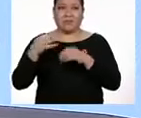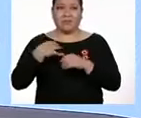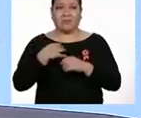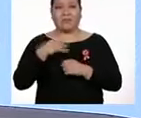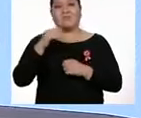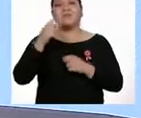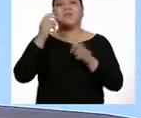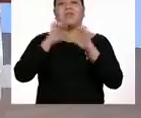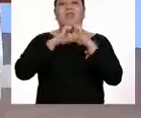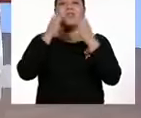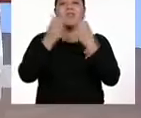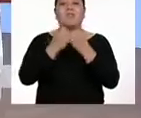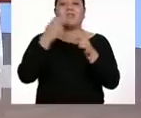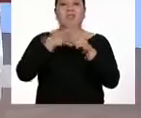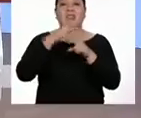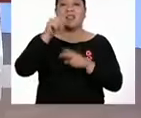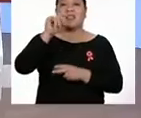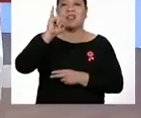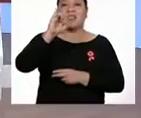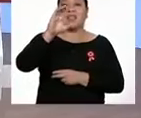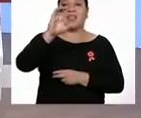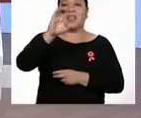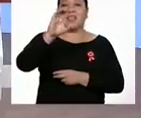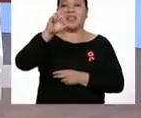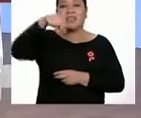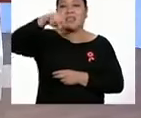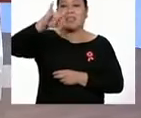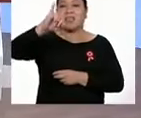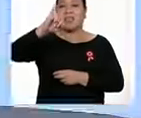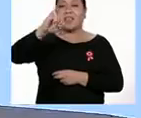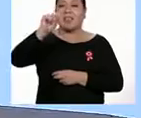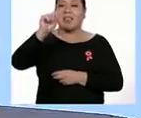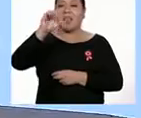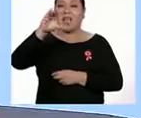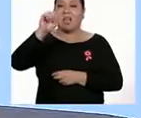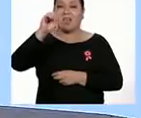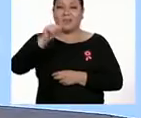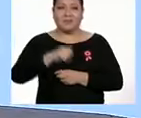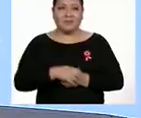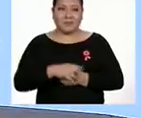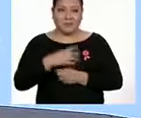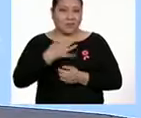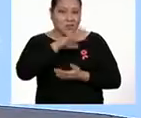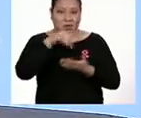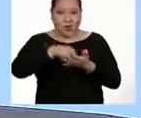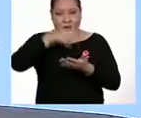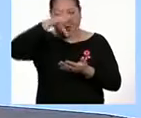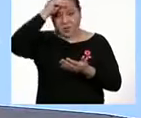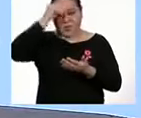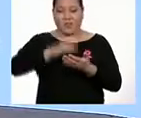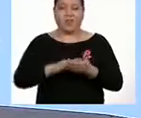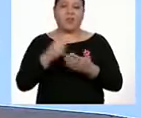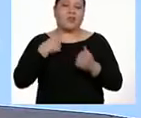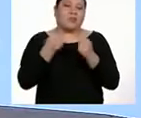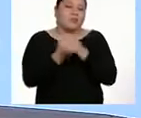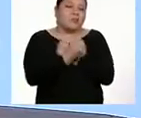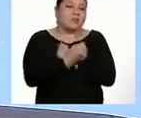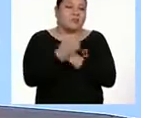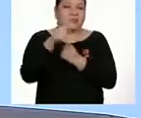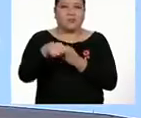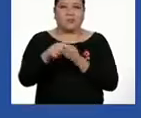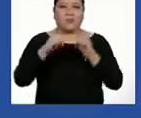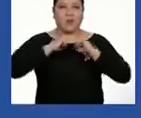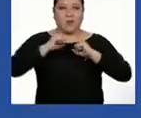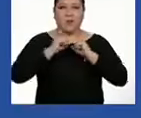Las Tiquitaca. Entonces, usando todo lo aprendido y usando mi cariño por el deporte, vamos a la